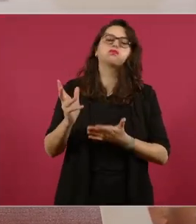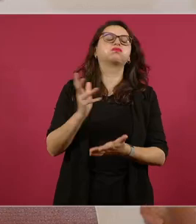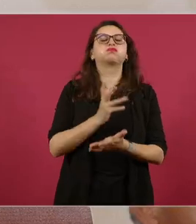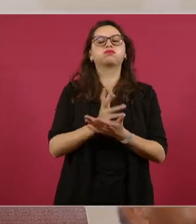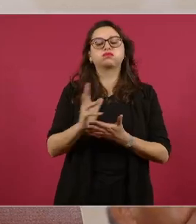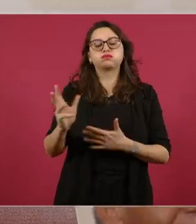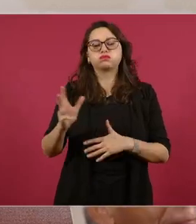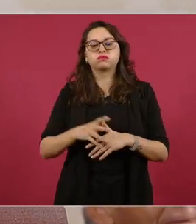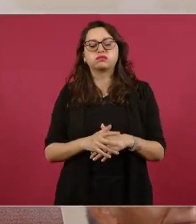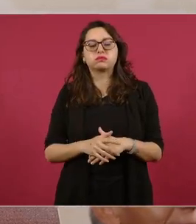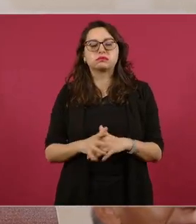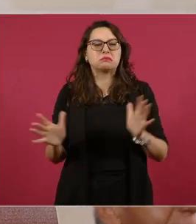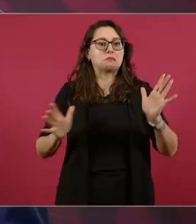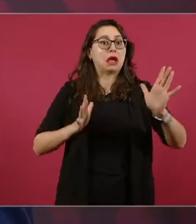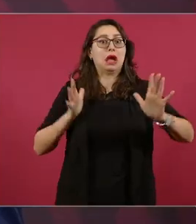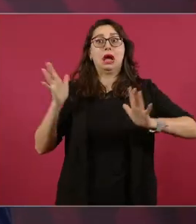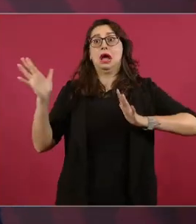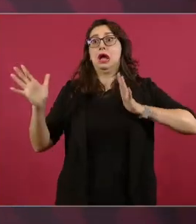modo sensacionalismo.